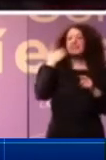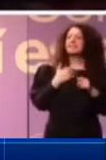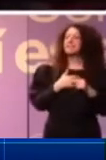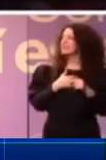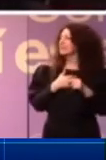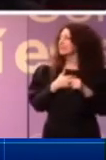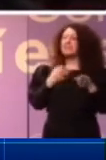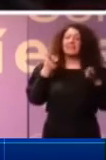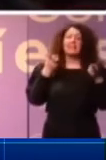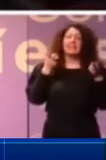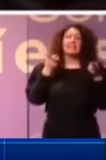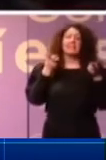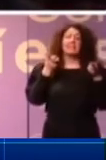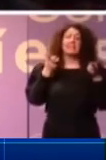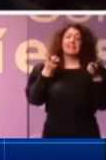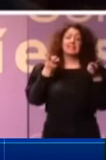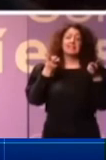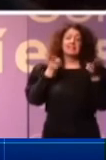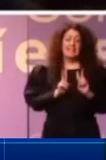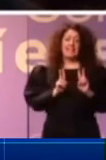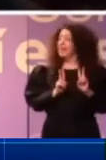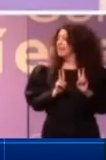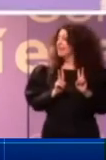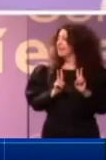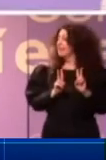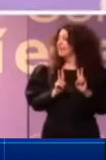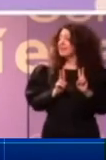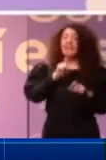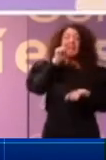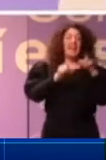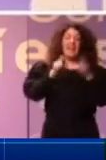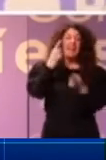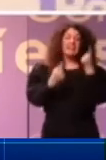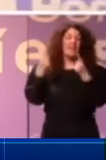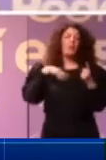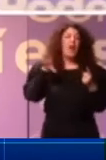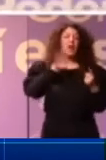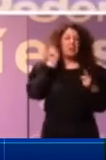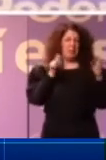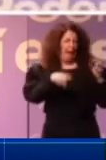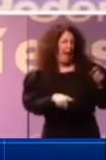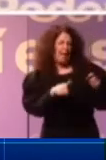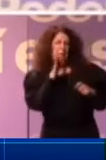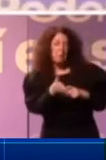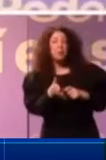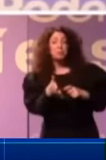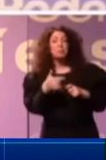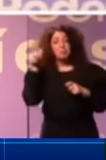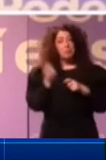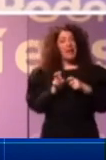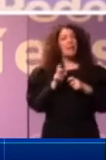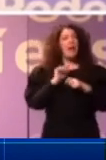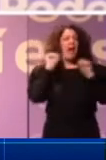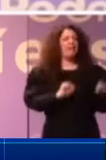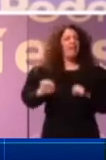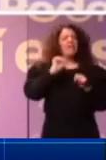tiene esta mujer es que desconoce lo que es ni siquiera una norma jurídica, ni la retroactividad de las leyes. Entonces, claro,